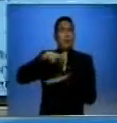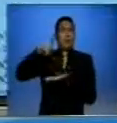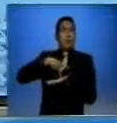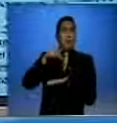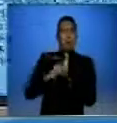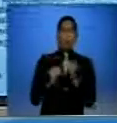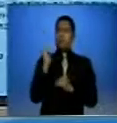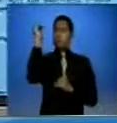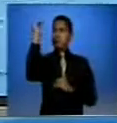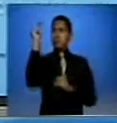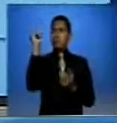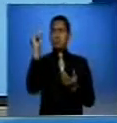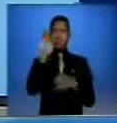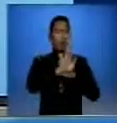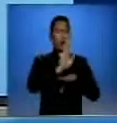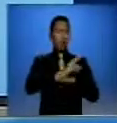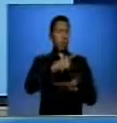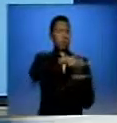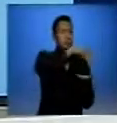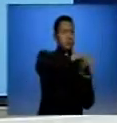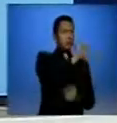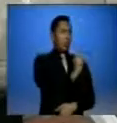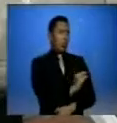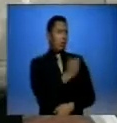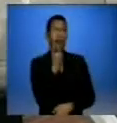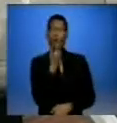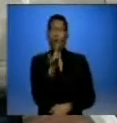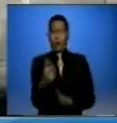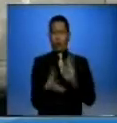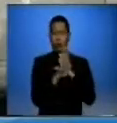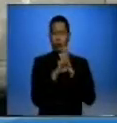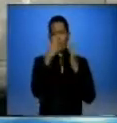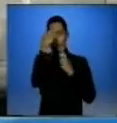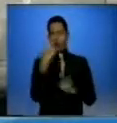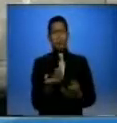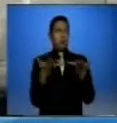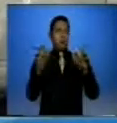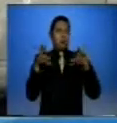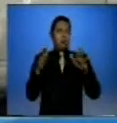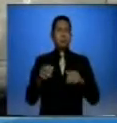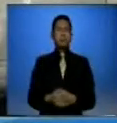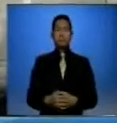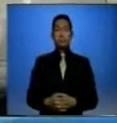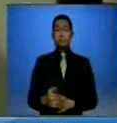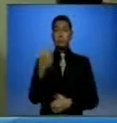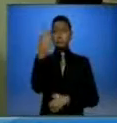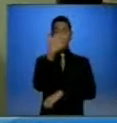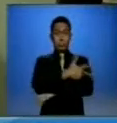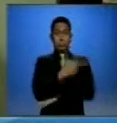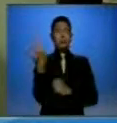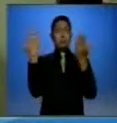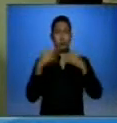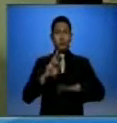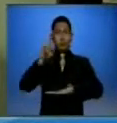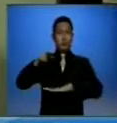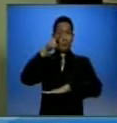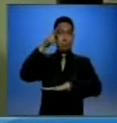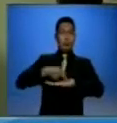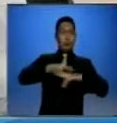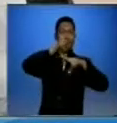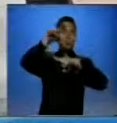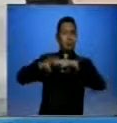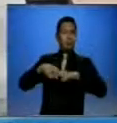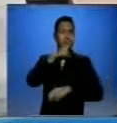no se trata de una violación a la ley. A tres días de la posesión de César Montaño como rector de la Andina,